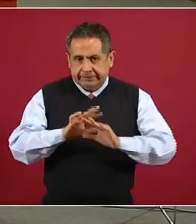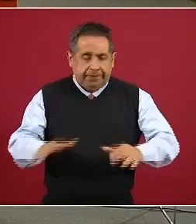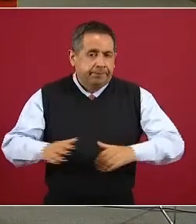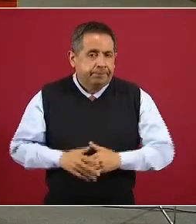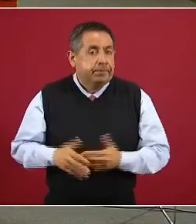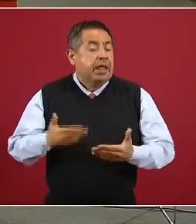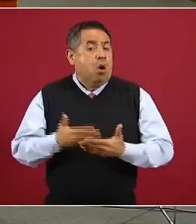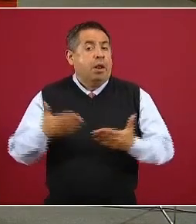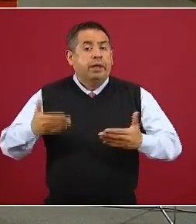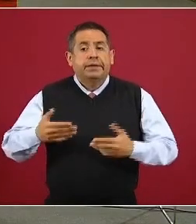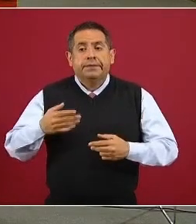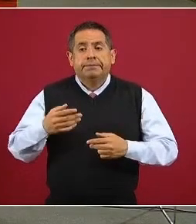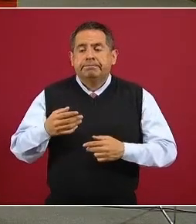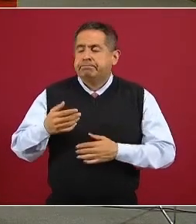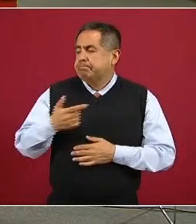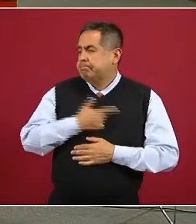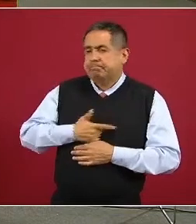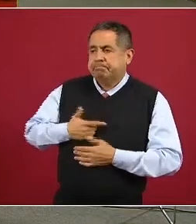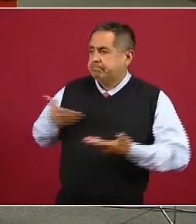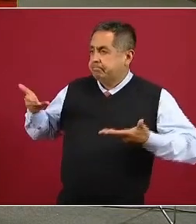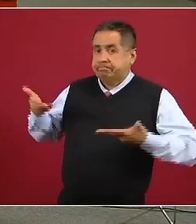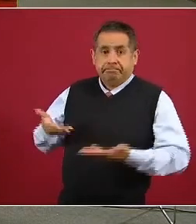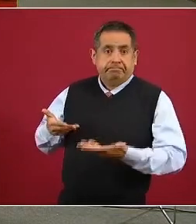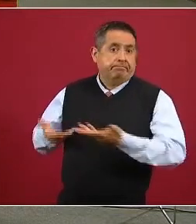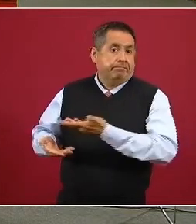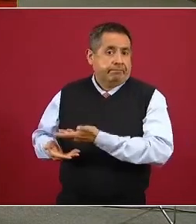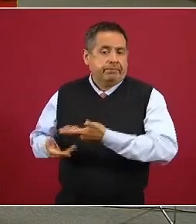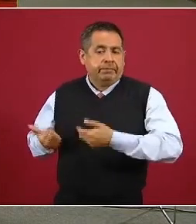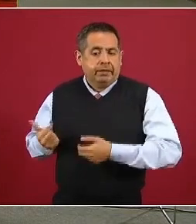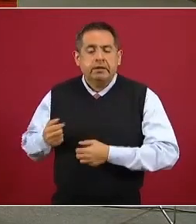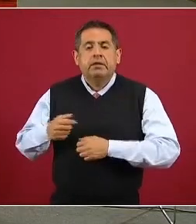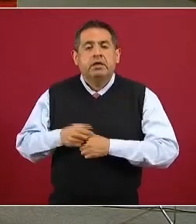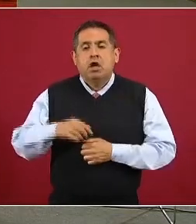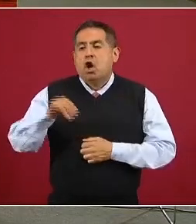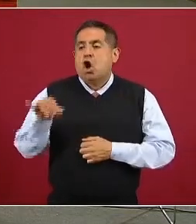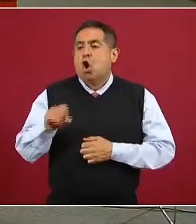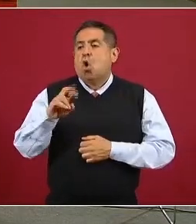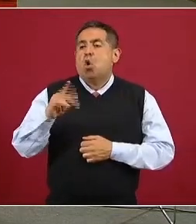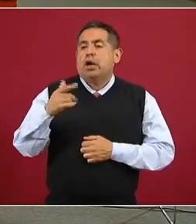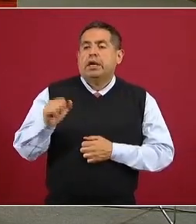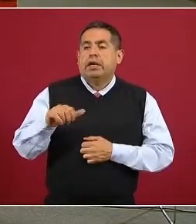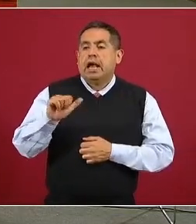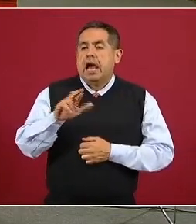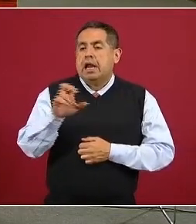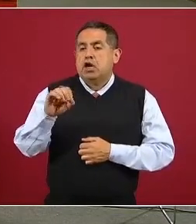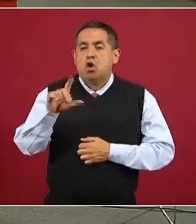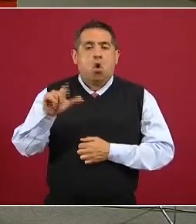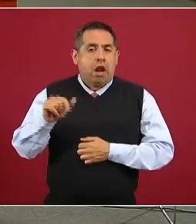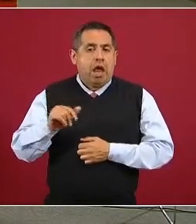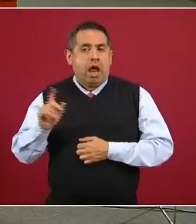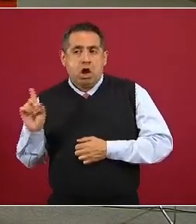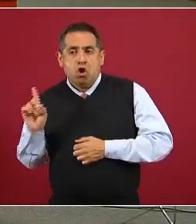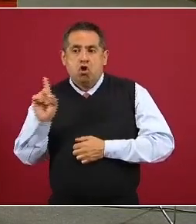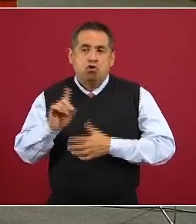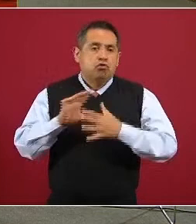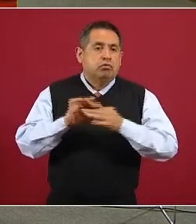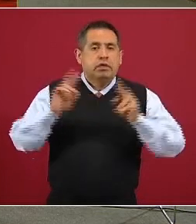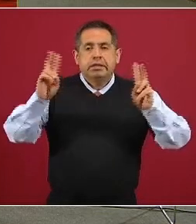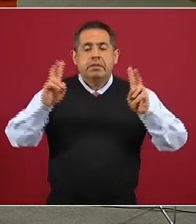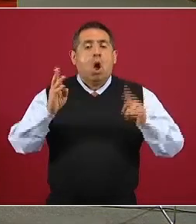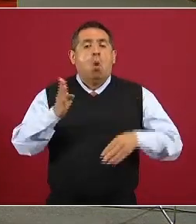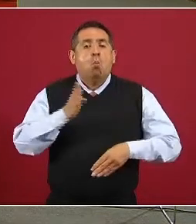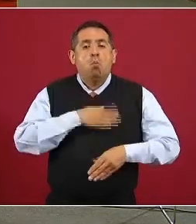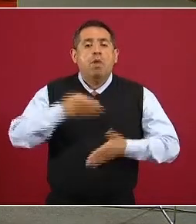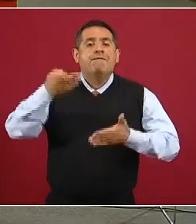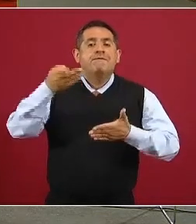les decía hace un ratito, tengo el gusto de que esté con nosotros Jorge Arreola para hablarnos del Buen Fin.